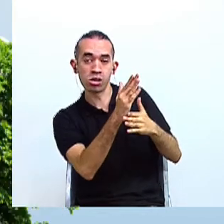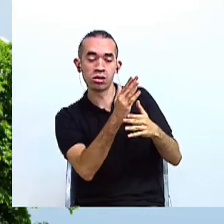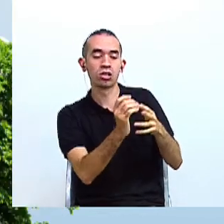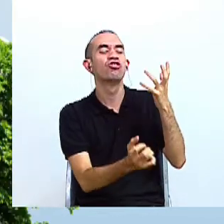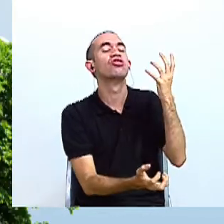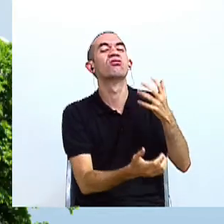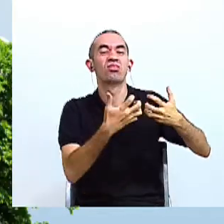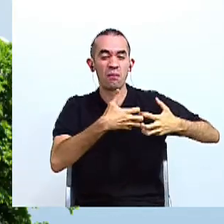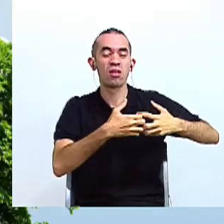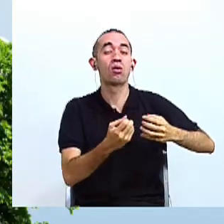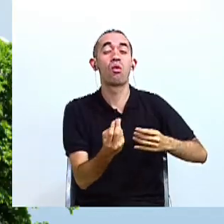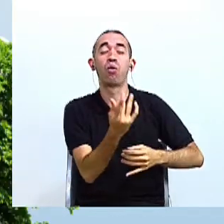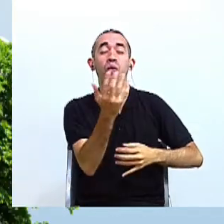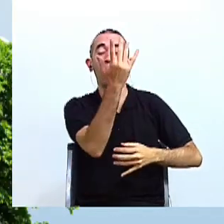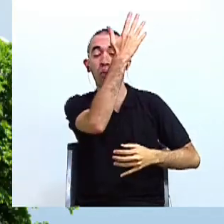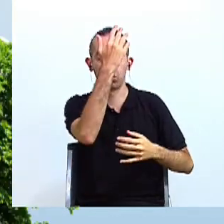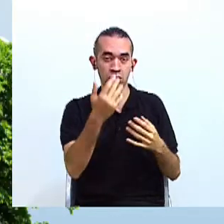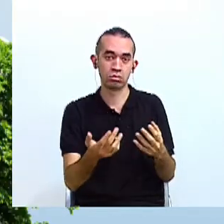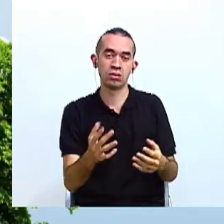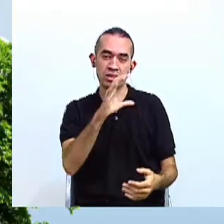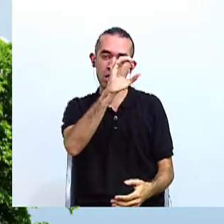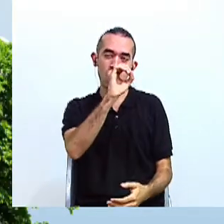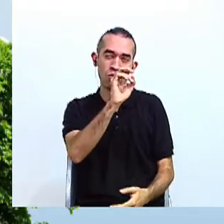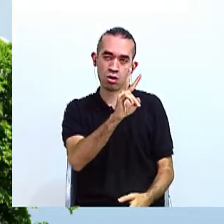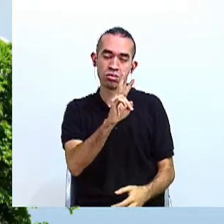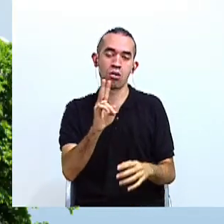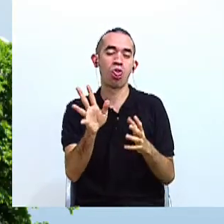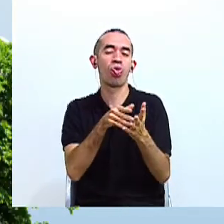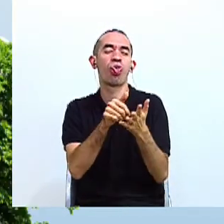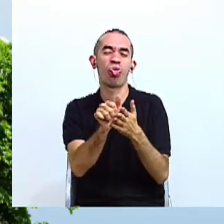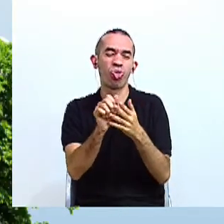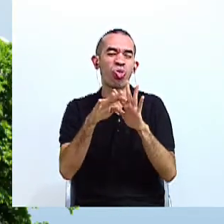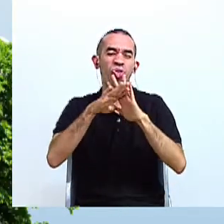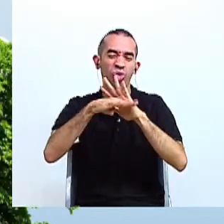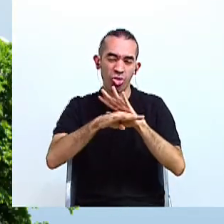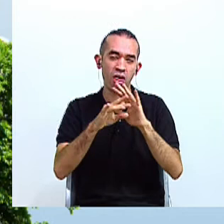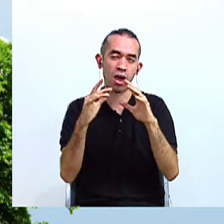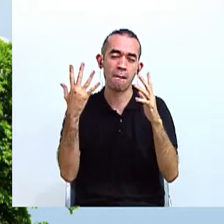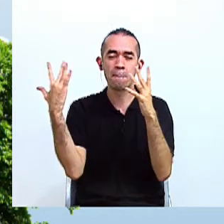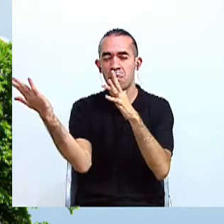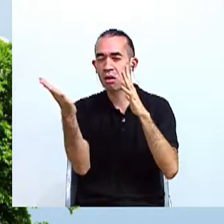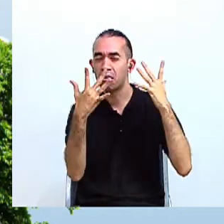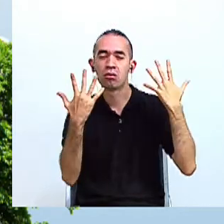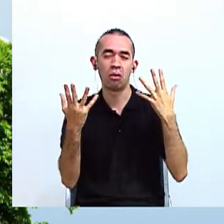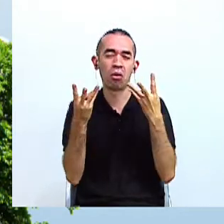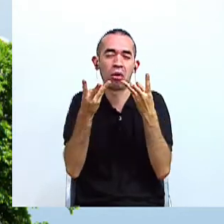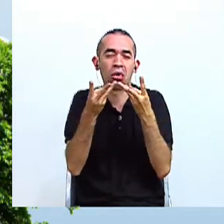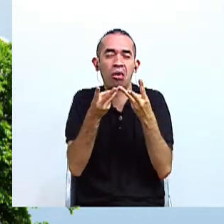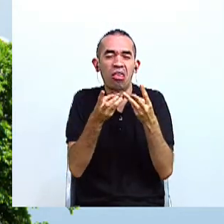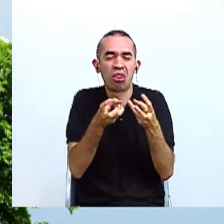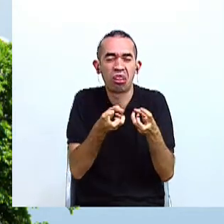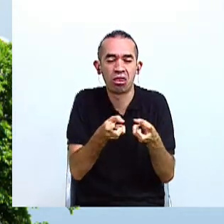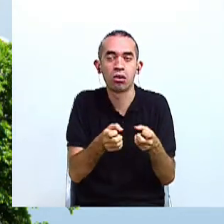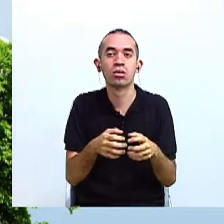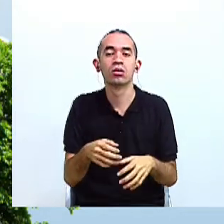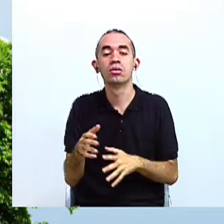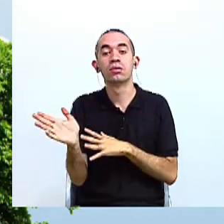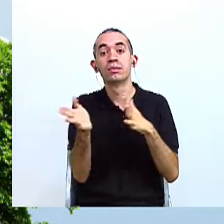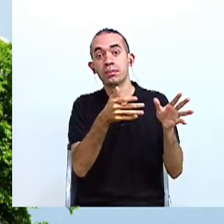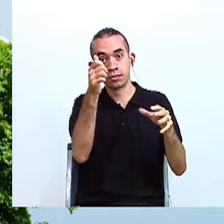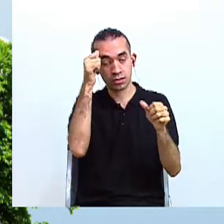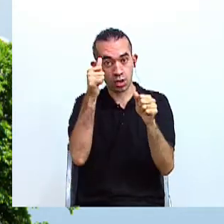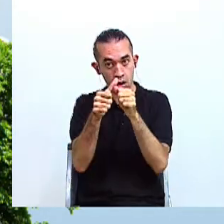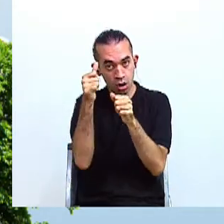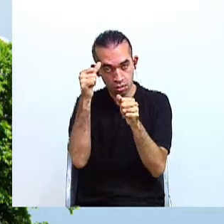también contribuyen al deterioro del medio ambiente. Antes de continuar, es importantísimo recordar algo que todos